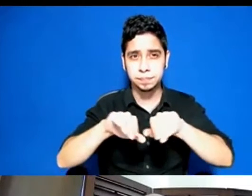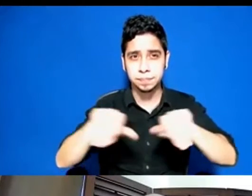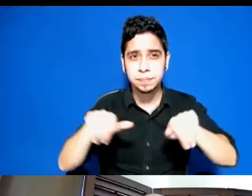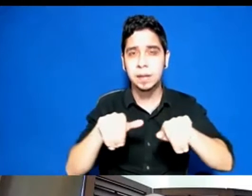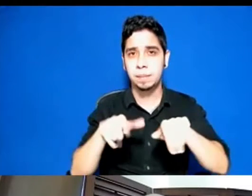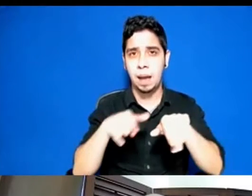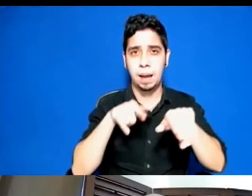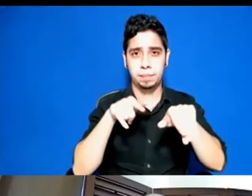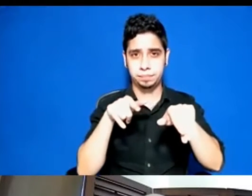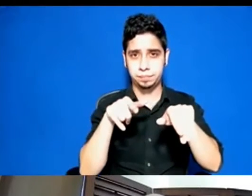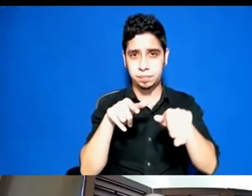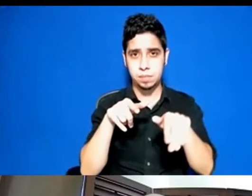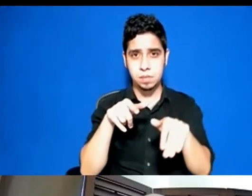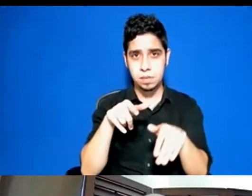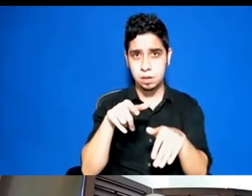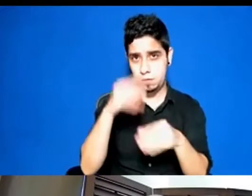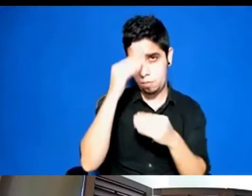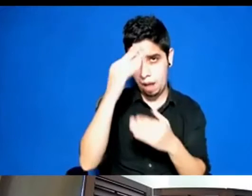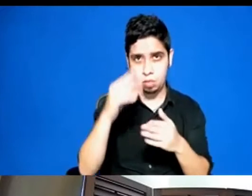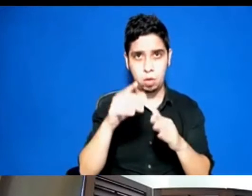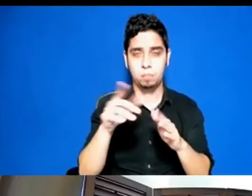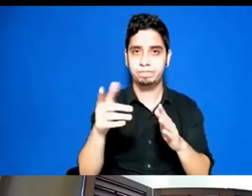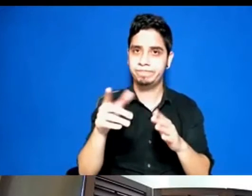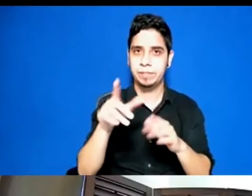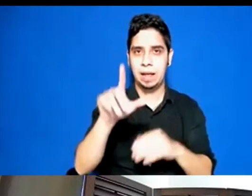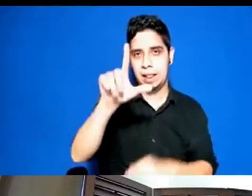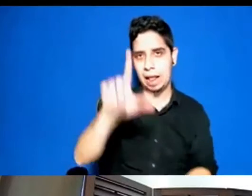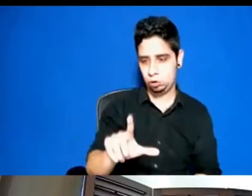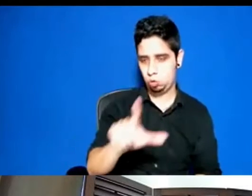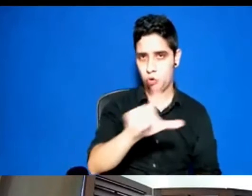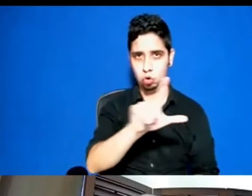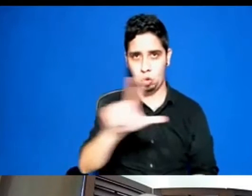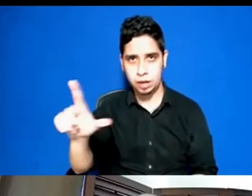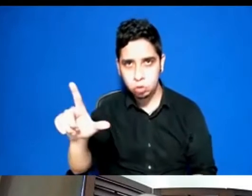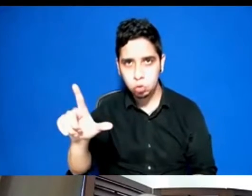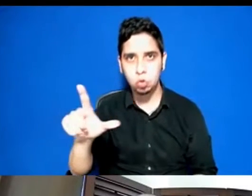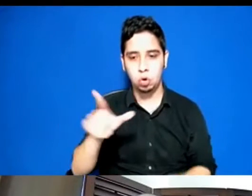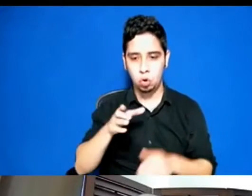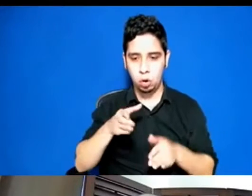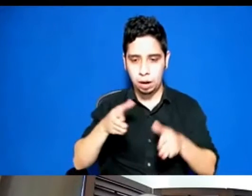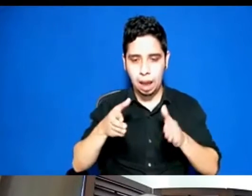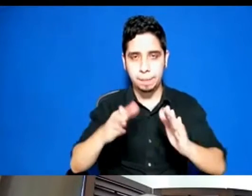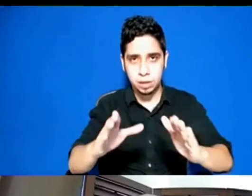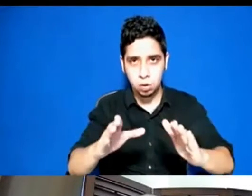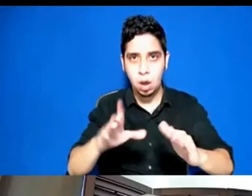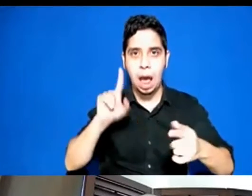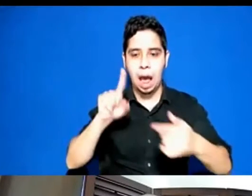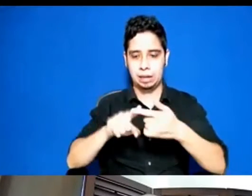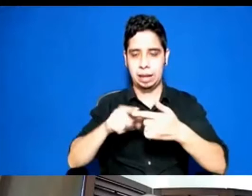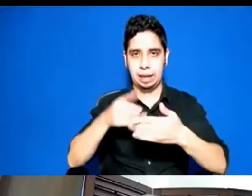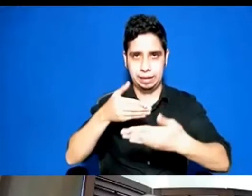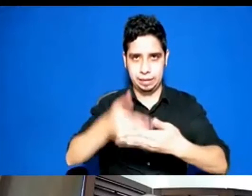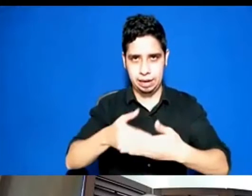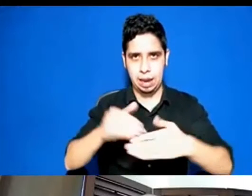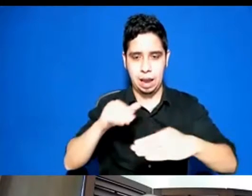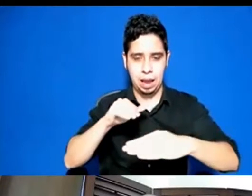longitud, temperatura, coordenada, magnetismo, entra al mar y se convierte en lo que va a ser